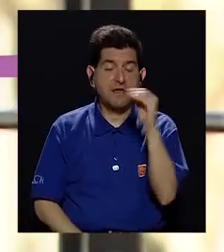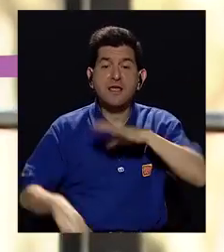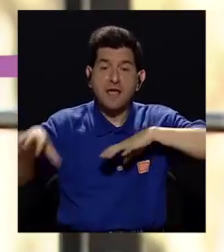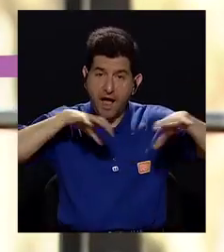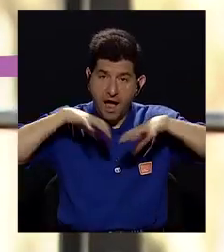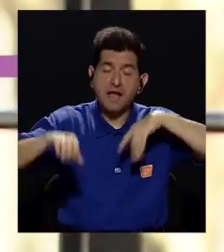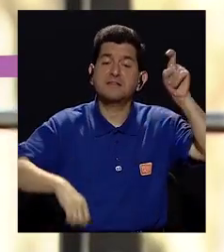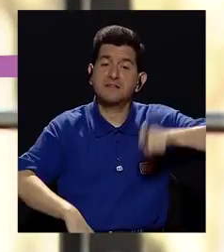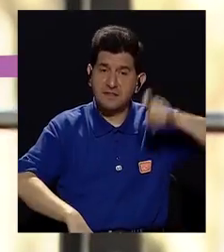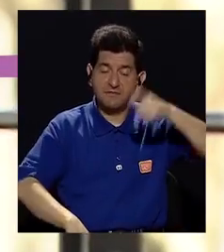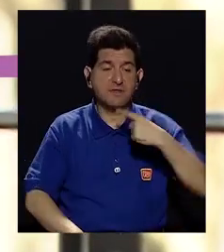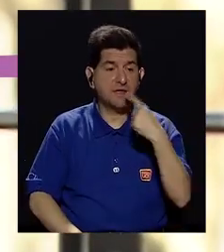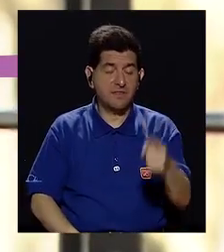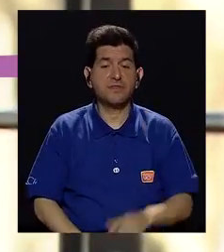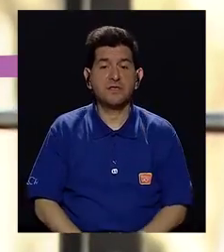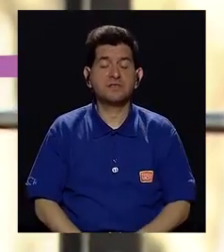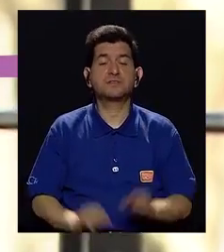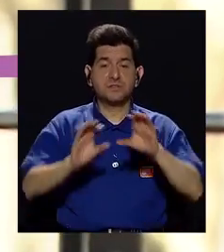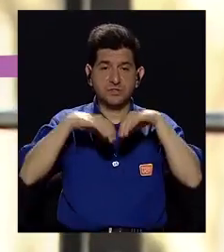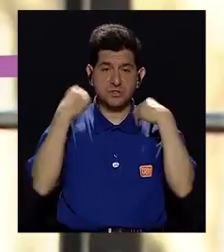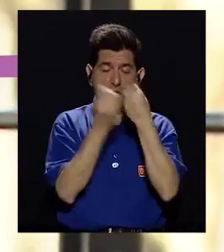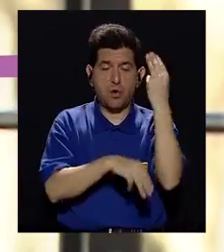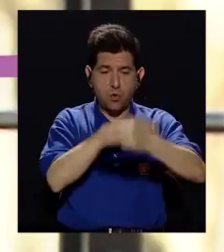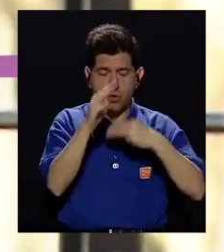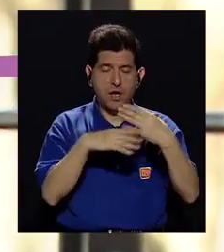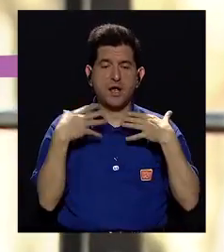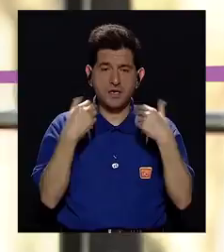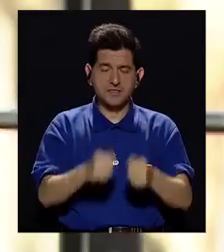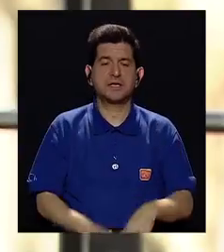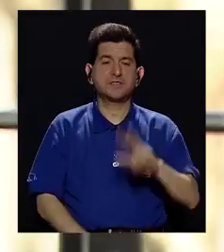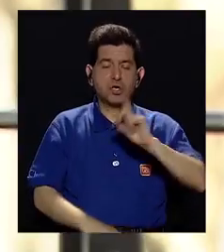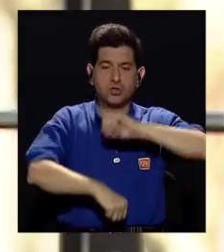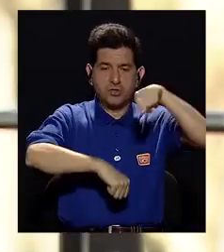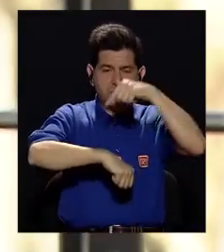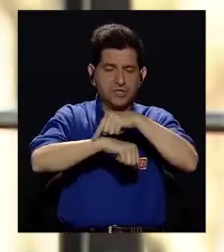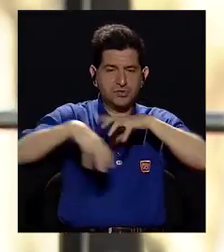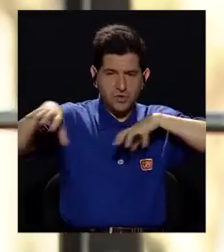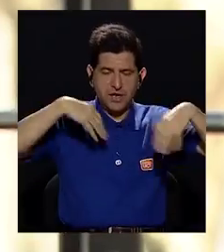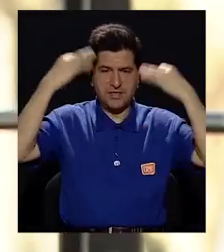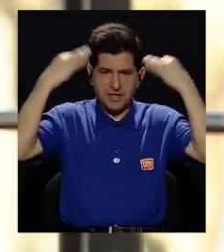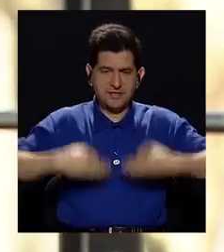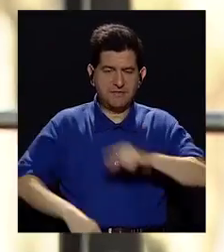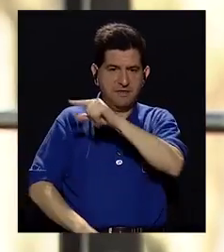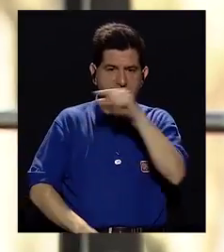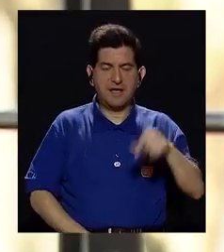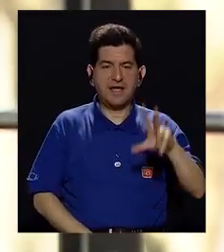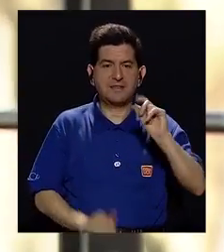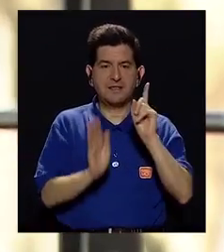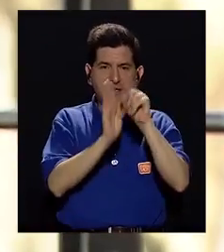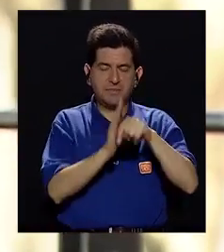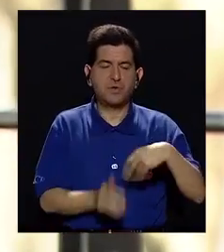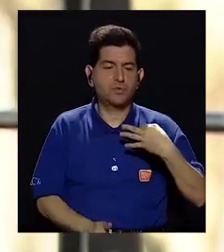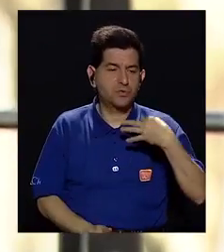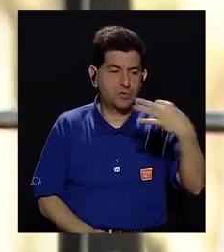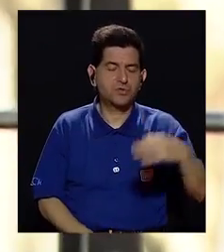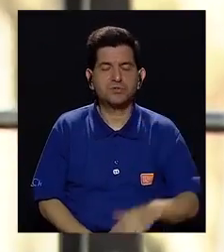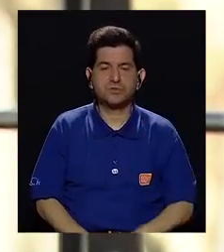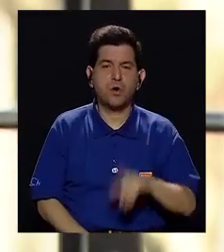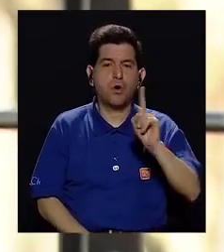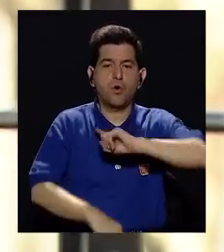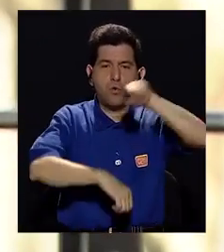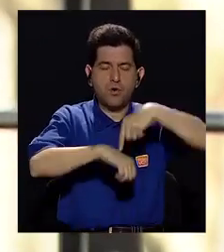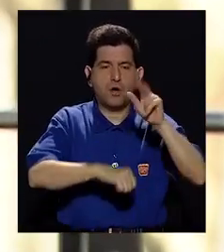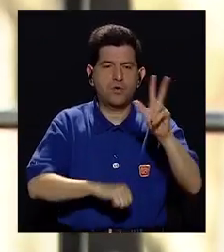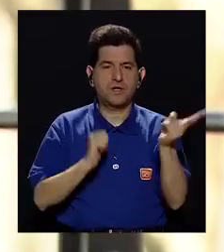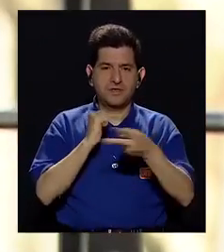hay que estar activos, ya lo dice la Organización Mundial de la Salud, tenemos que hacer por lo menos 3 horas de ejercicio a la semana, puede ser media hora todos los días, 1 hora 3 veces